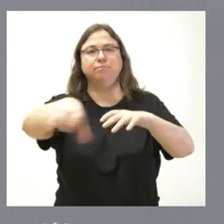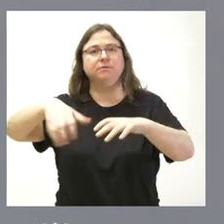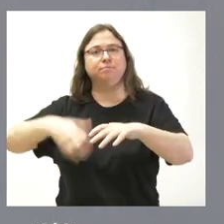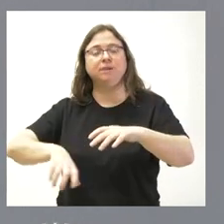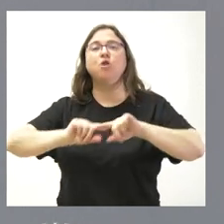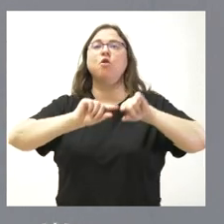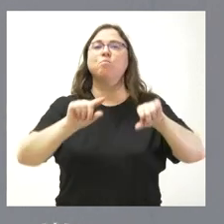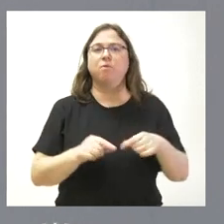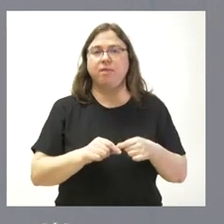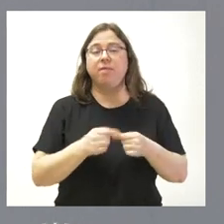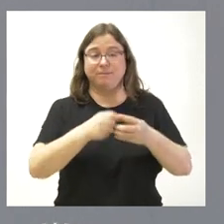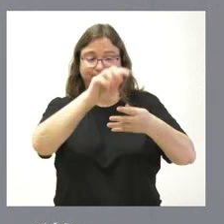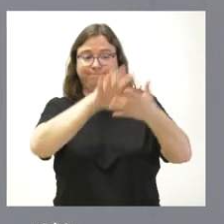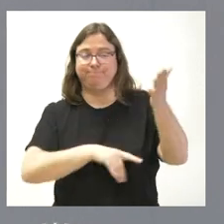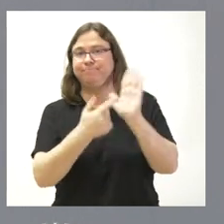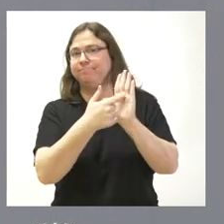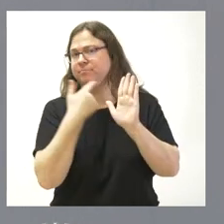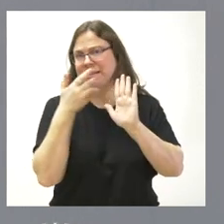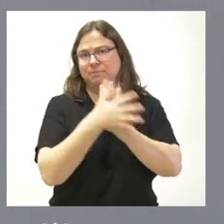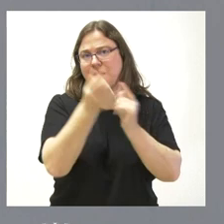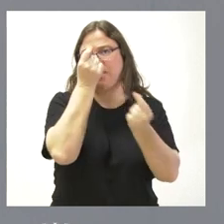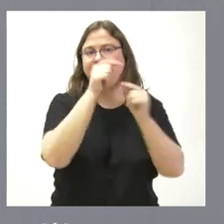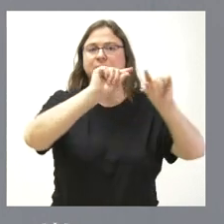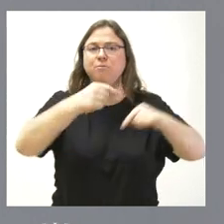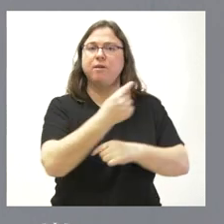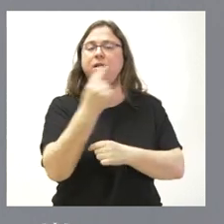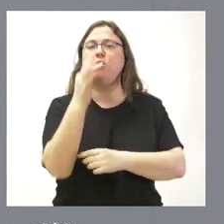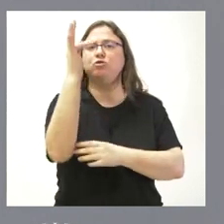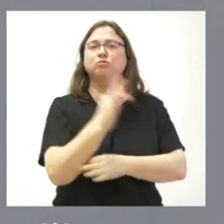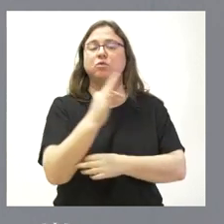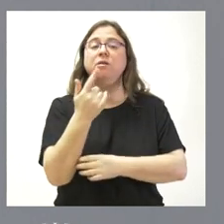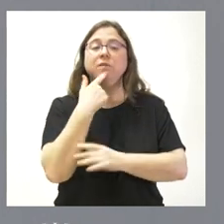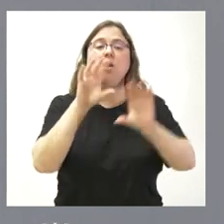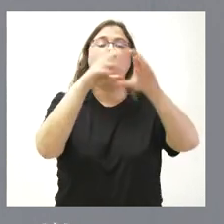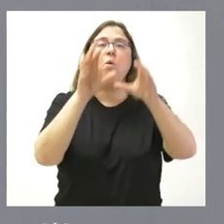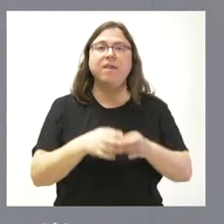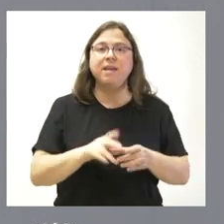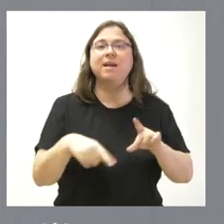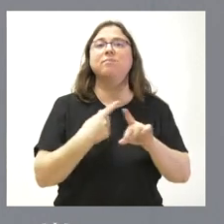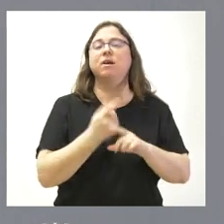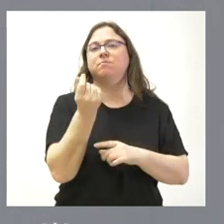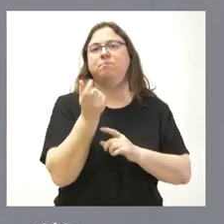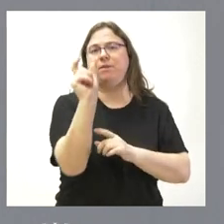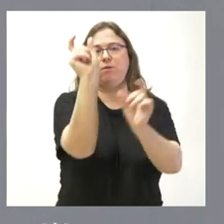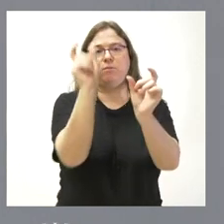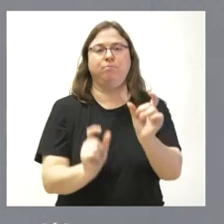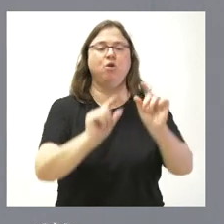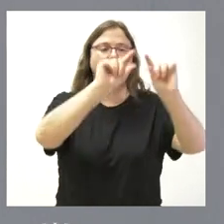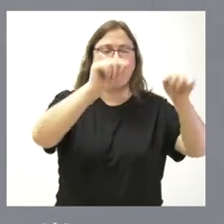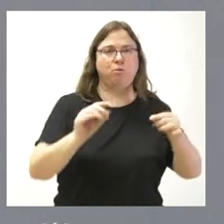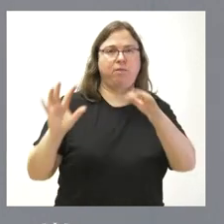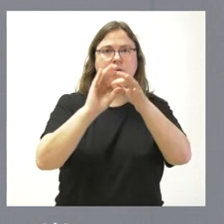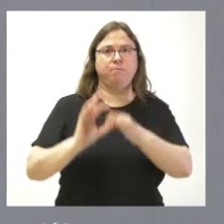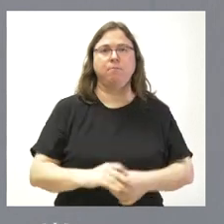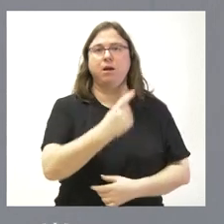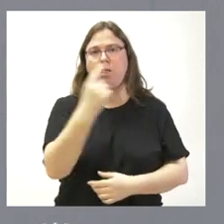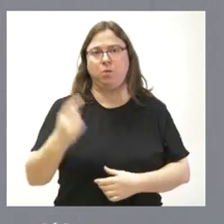provincias que figura en la documentación que les entregamos donde viene solamente el número de cuadrillas sino también el importe de la inversión que se lleva a cabo